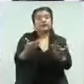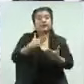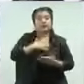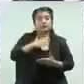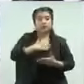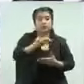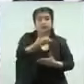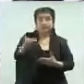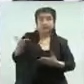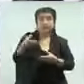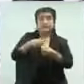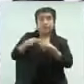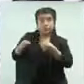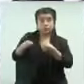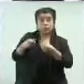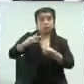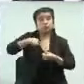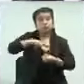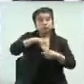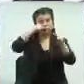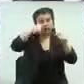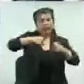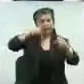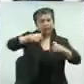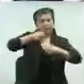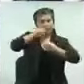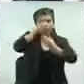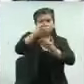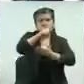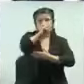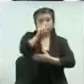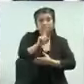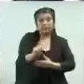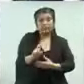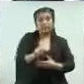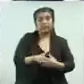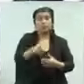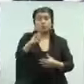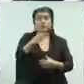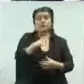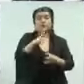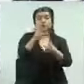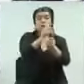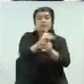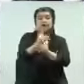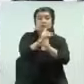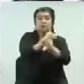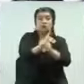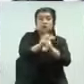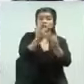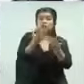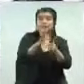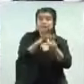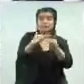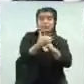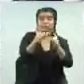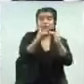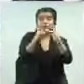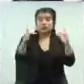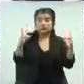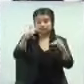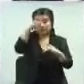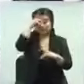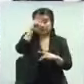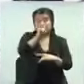toda esa población tenemos la oportunidad de poder lanzarle esta pregunta, si tienen ya un diagnóstico, qué es lo que está pasando en ese puente del